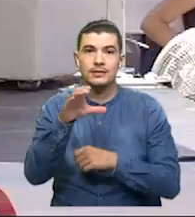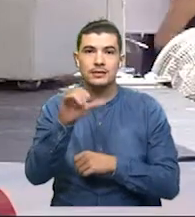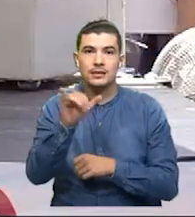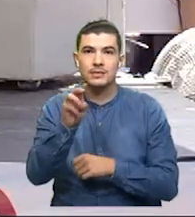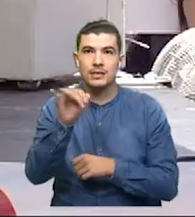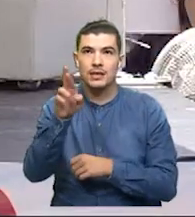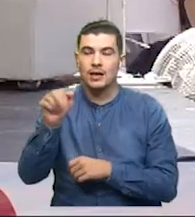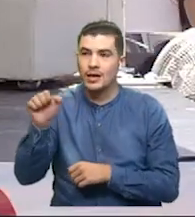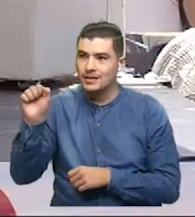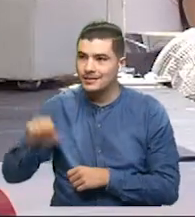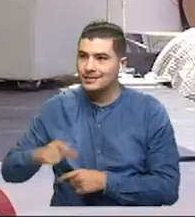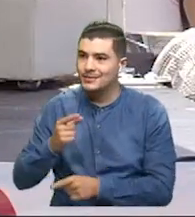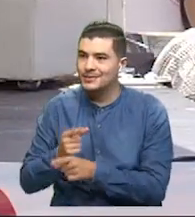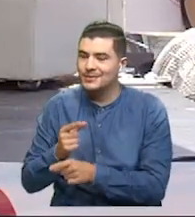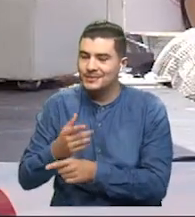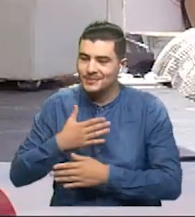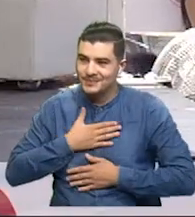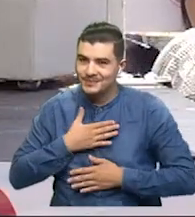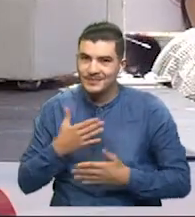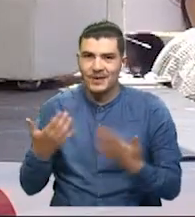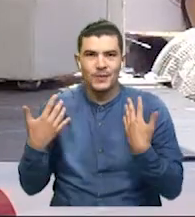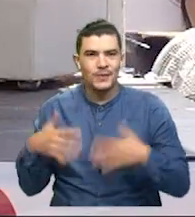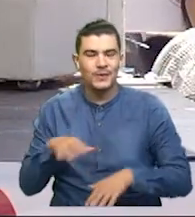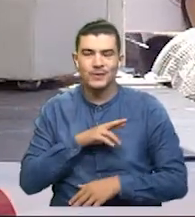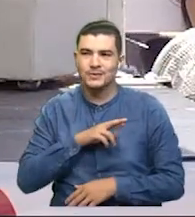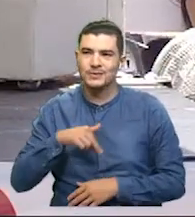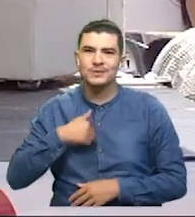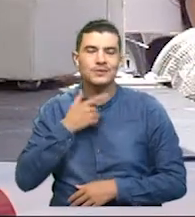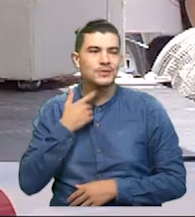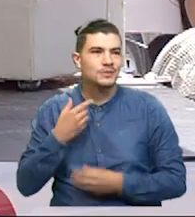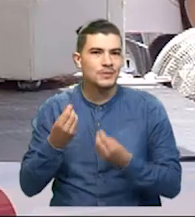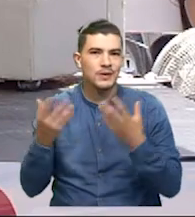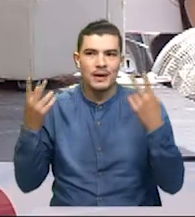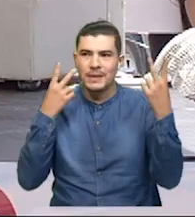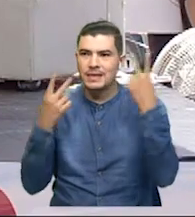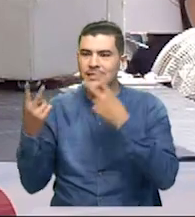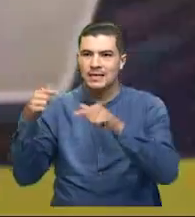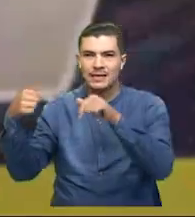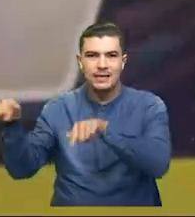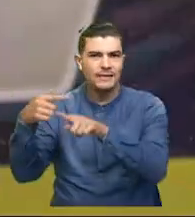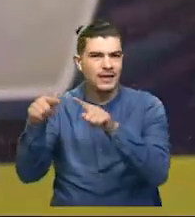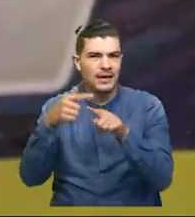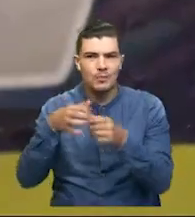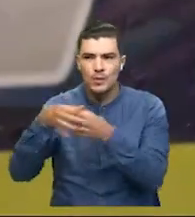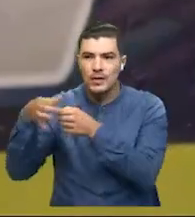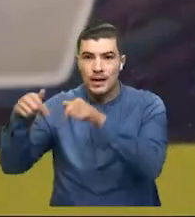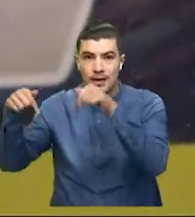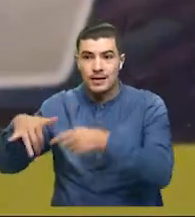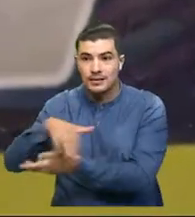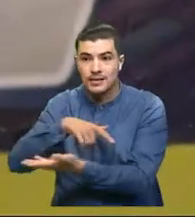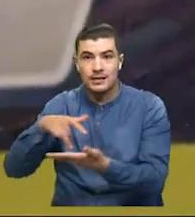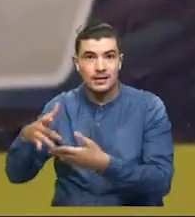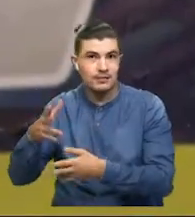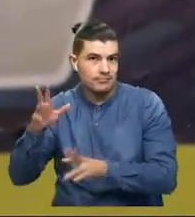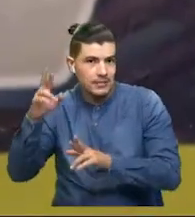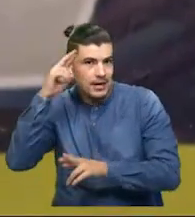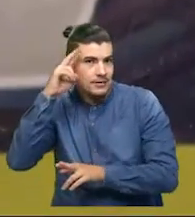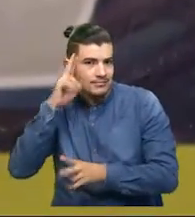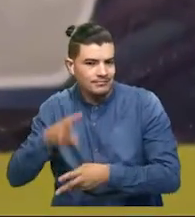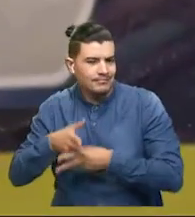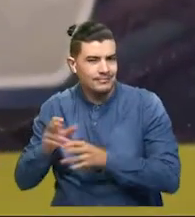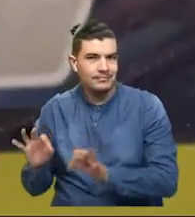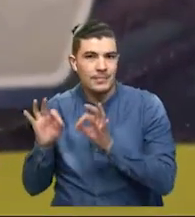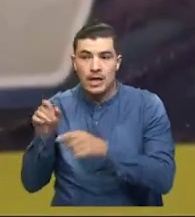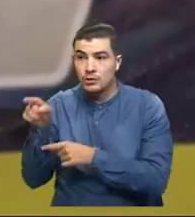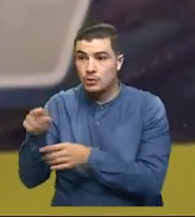coronel, es un placer y un gusto visitar diferentes municipios de Santander de una manera segura. Y las gestiones